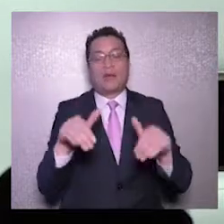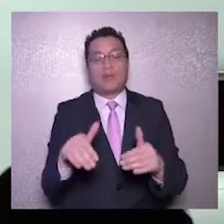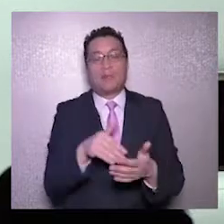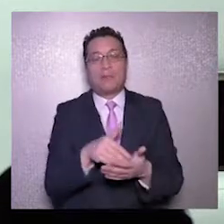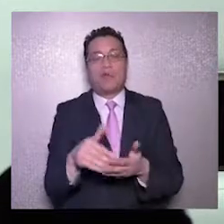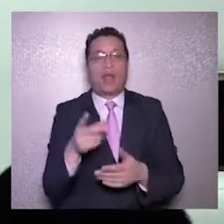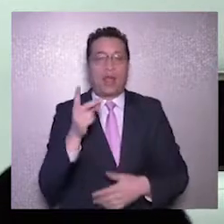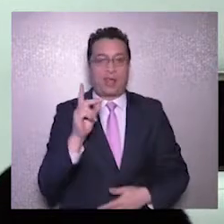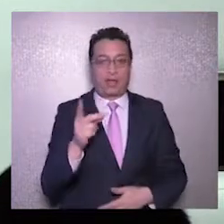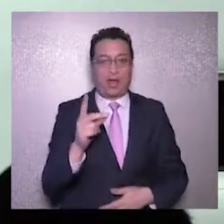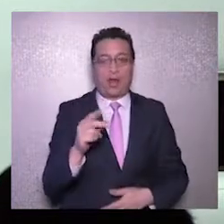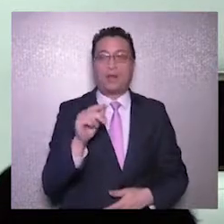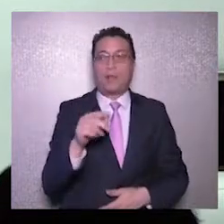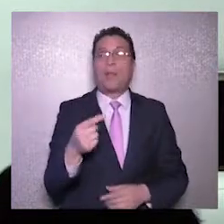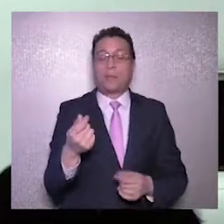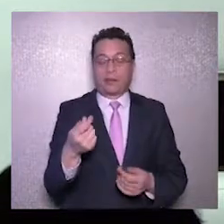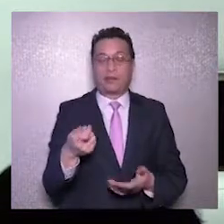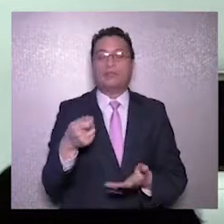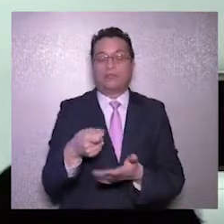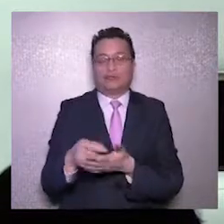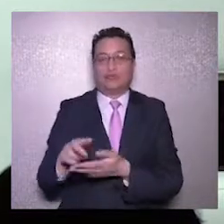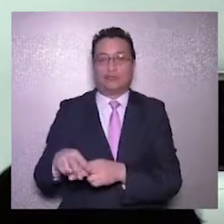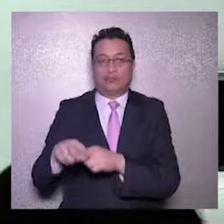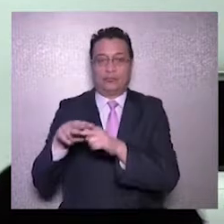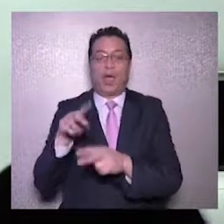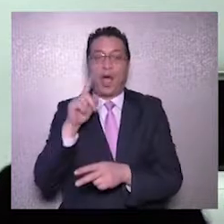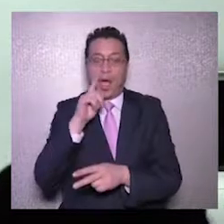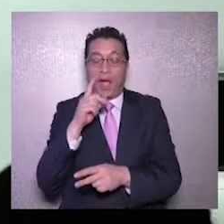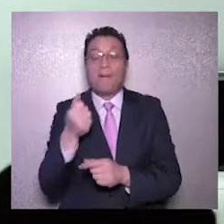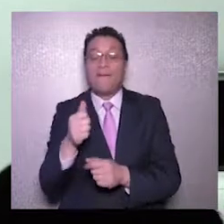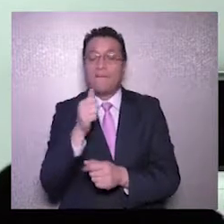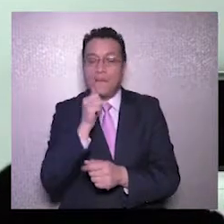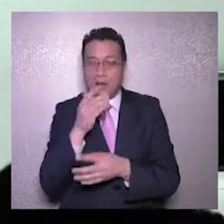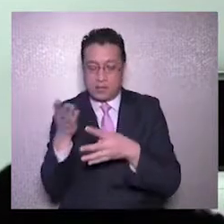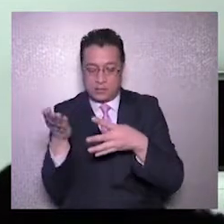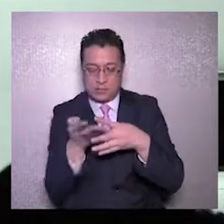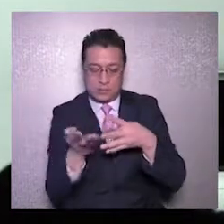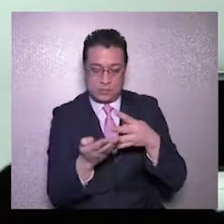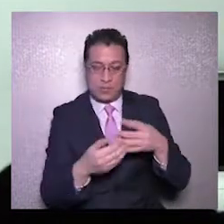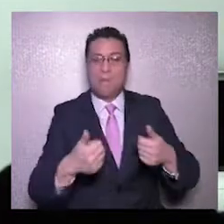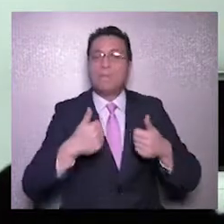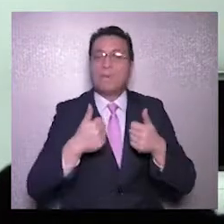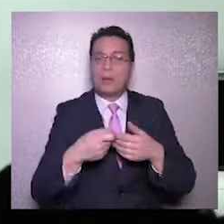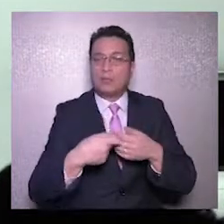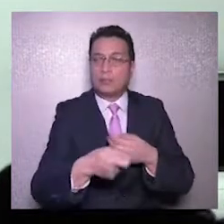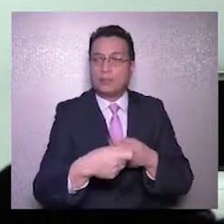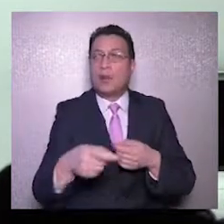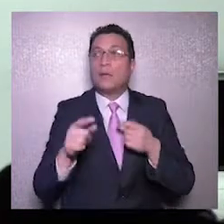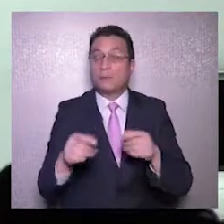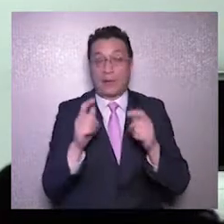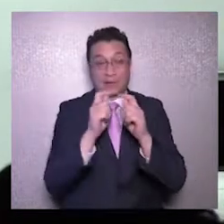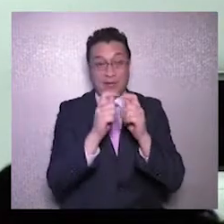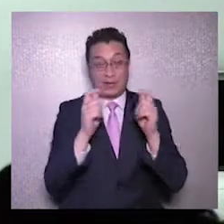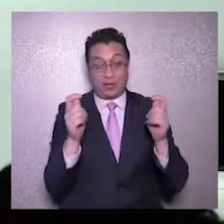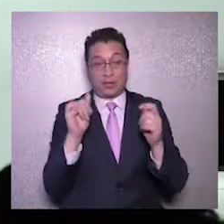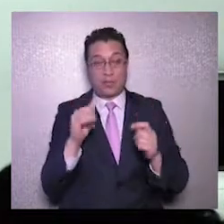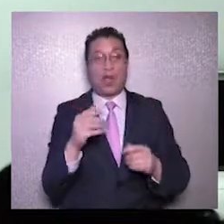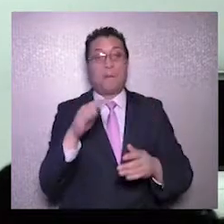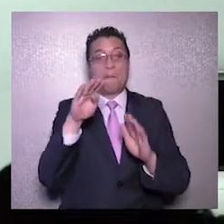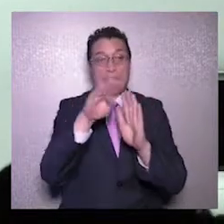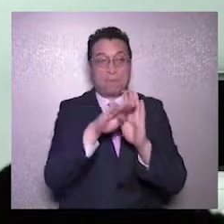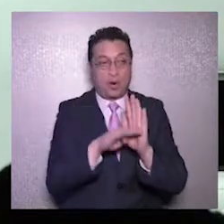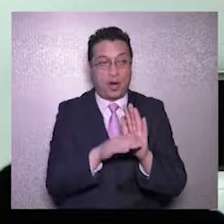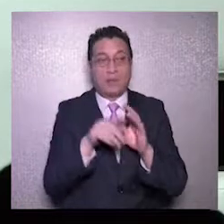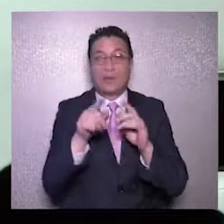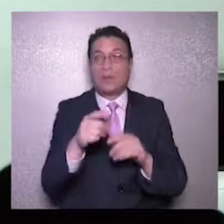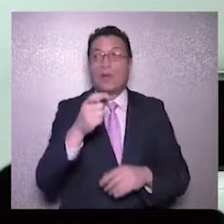10.000 millones de dólares. Dinero hay. Lo que tenemos que hacer es usarlo bien. Ahora, en la candidatura y en el programa, la